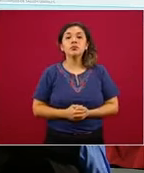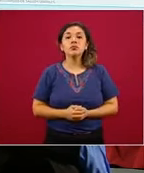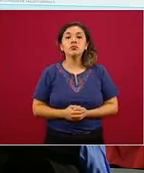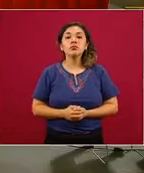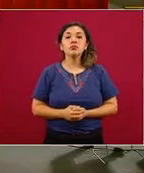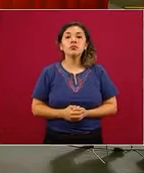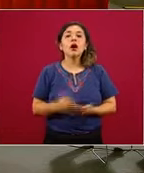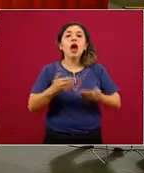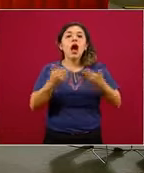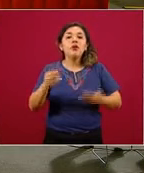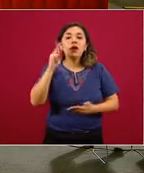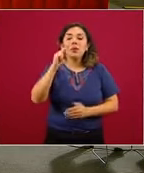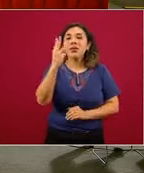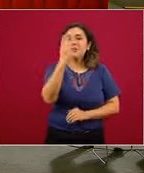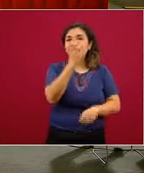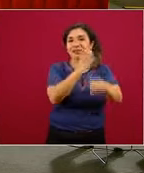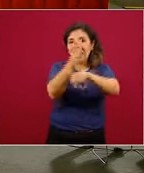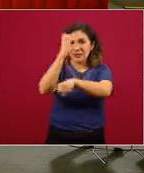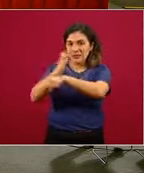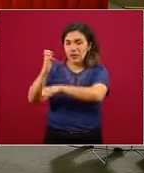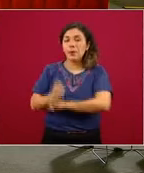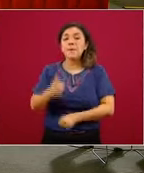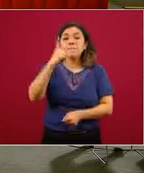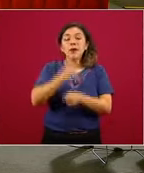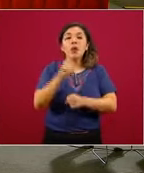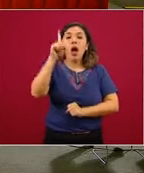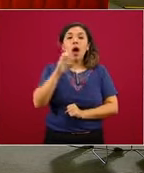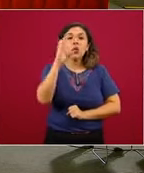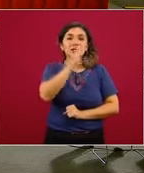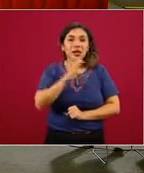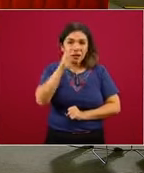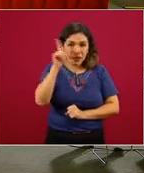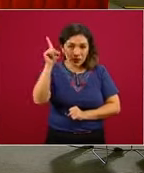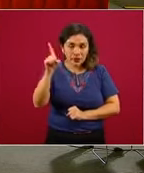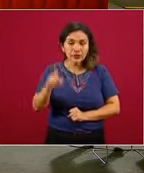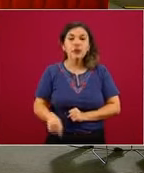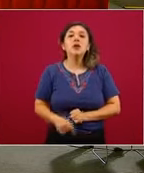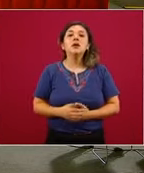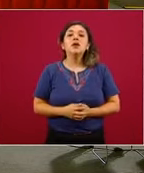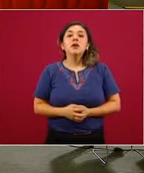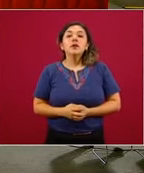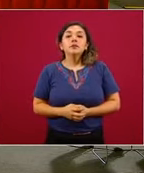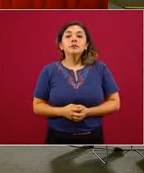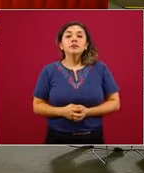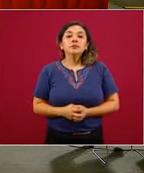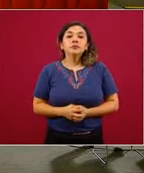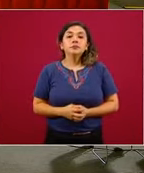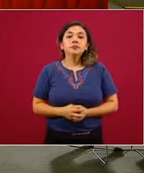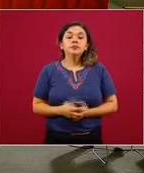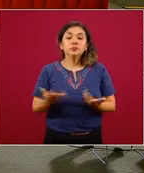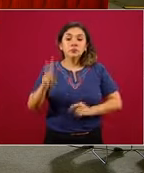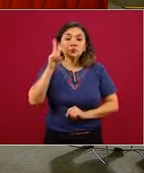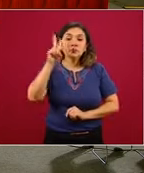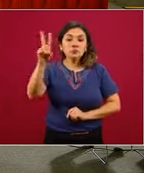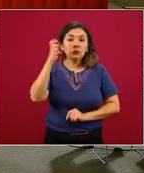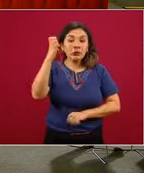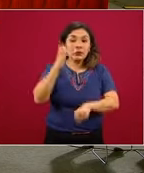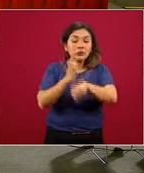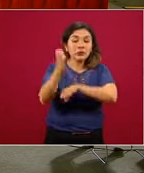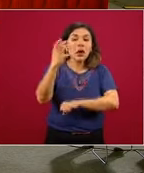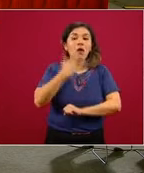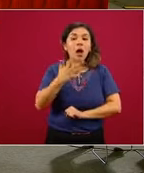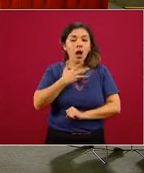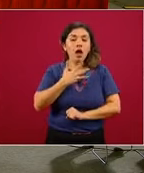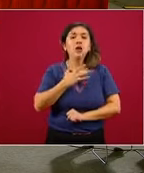3 escenarios estatales. Vamos a ver Aguascalientes. Primeramente, podemos ver que Aguascalientes inicia con